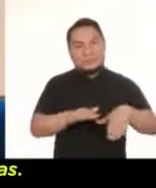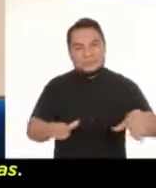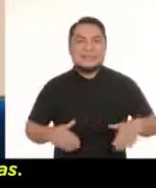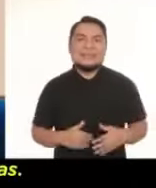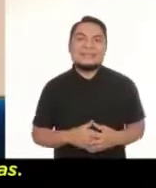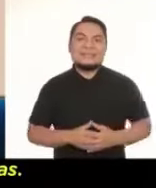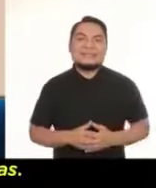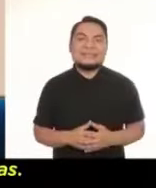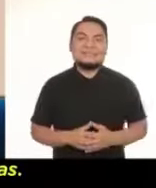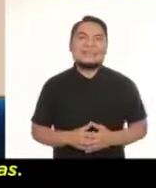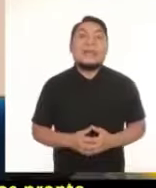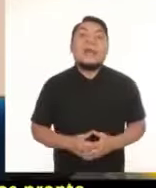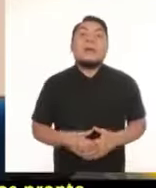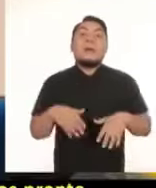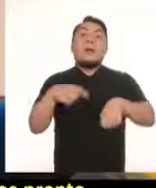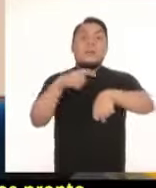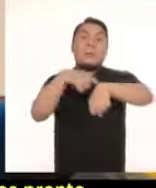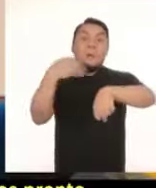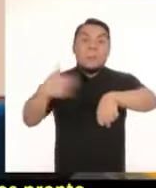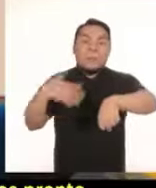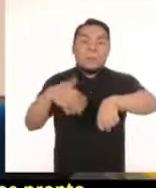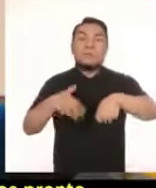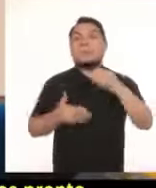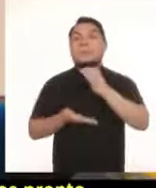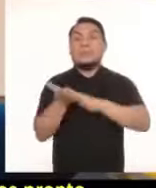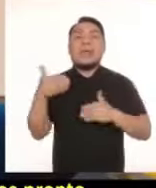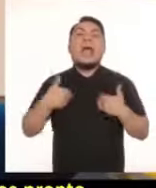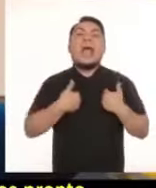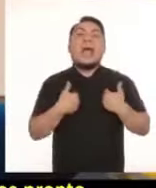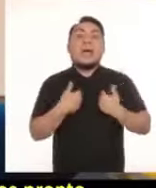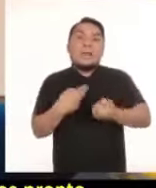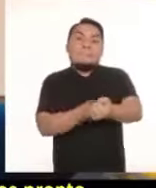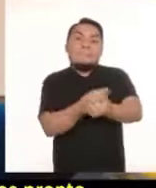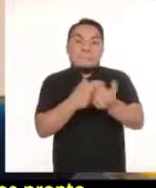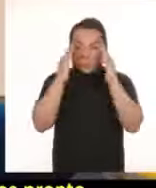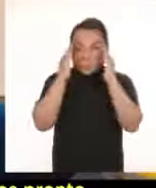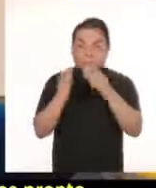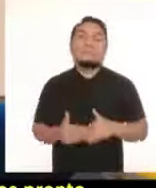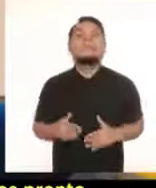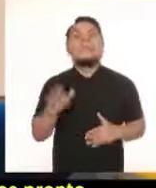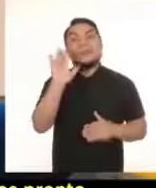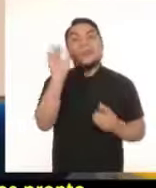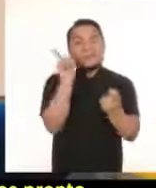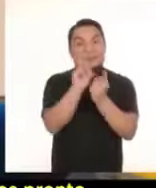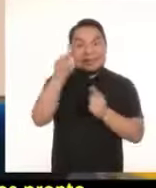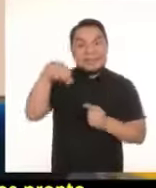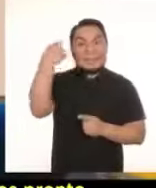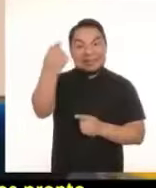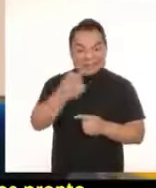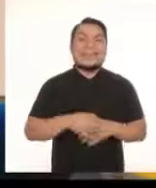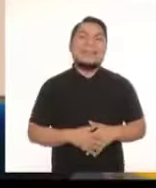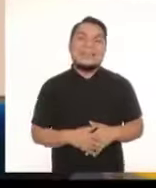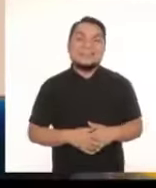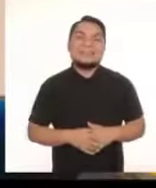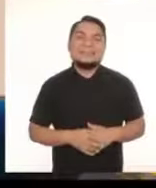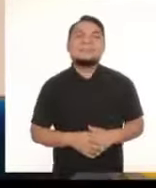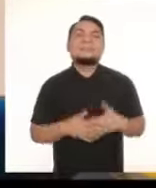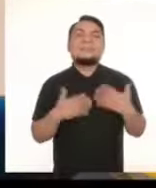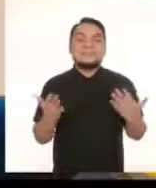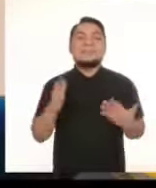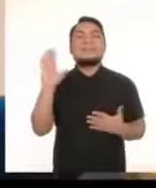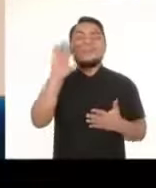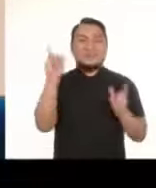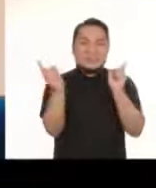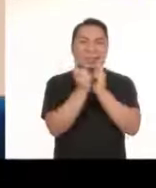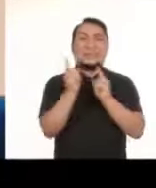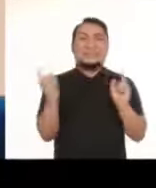sus guaguacunas. ¡Uy! Debo ir a pastar a mis ovejitas. ¡Nos vemos pronto! ¡Hasta la